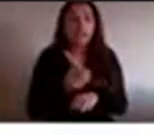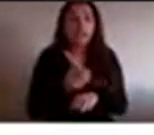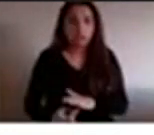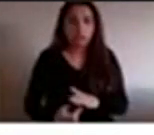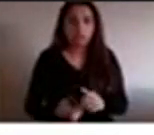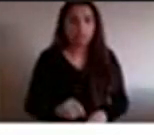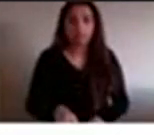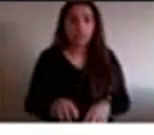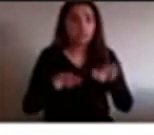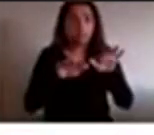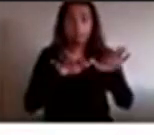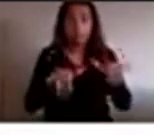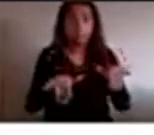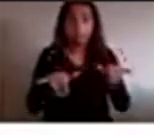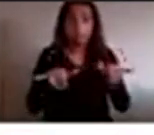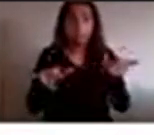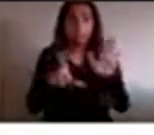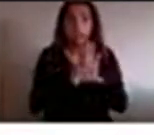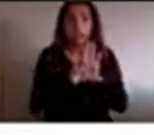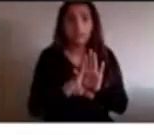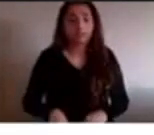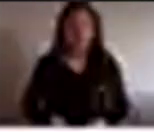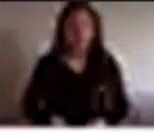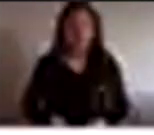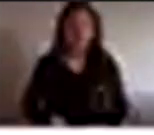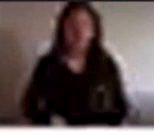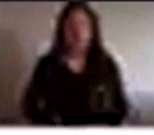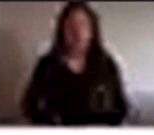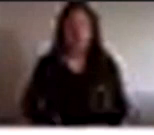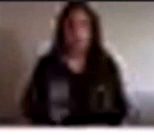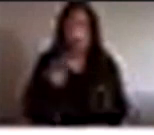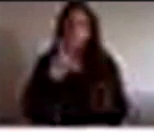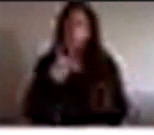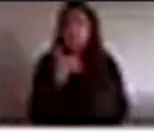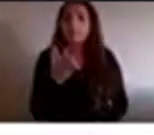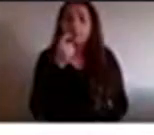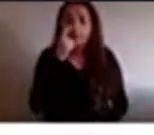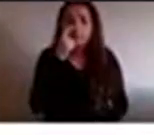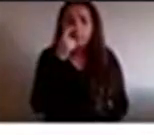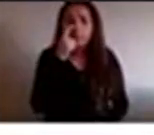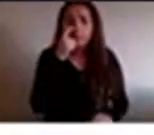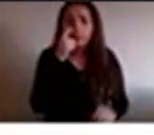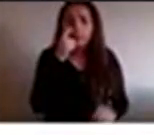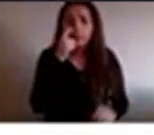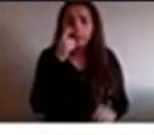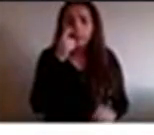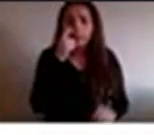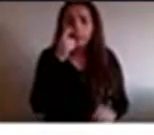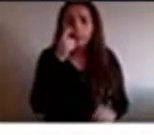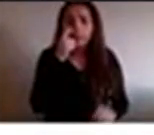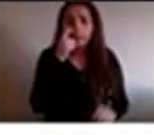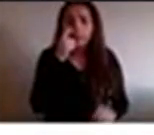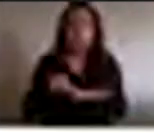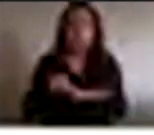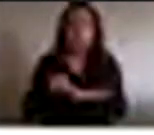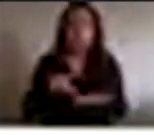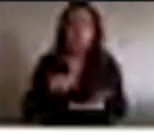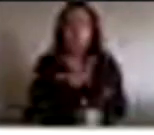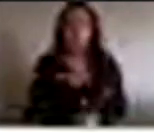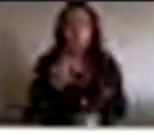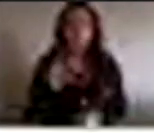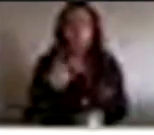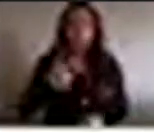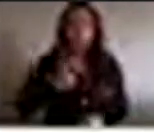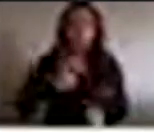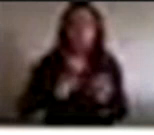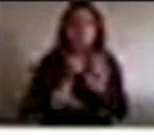para ambos, para Campos, Elías y Constanza. Con respecto a las multas por el no cumplimiento de la ley de